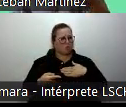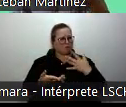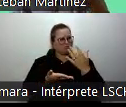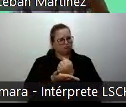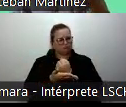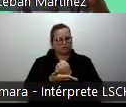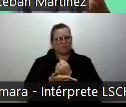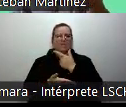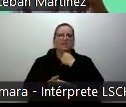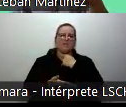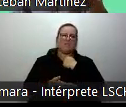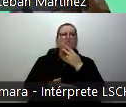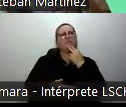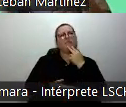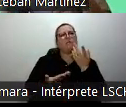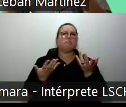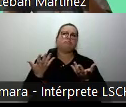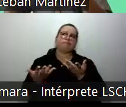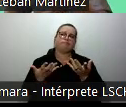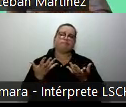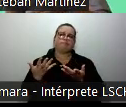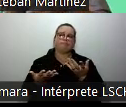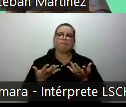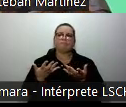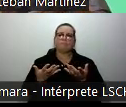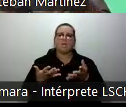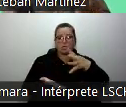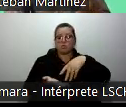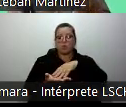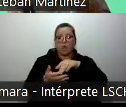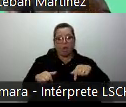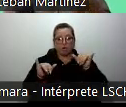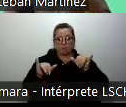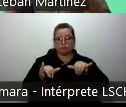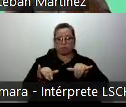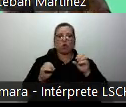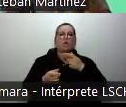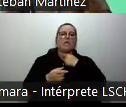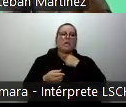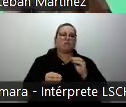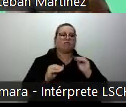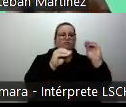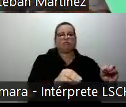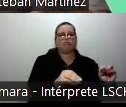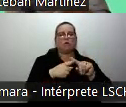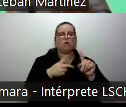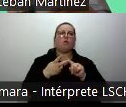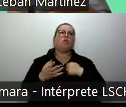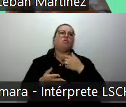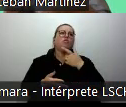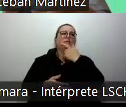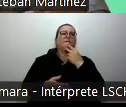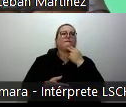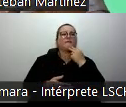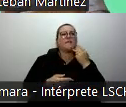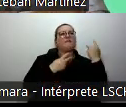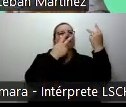tener un estilo de vida que por ejemplo sea en en la ciudad donde vives ahora te quieres cambiar quieres tener un estilo de vida donde tú vayas viajando